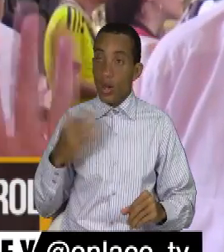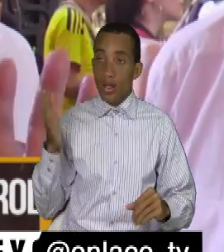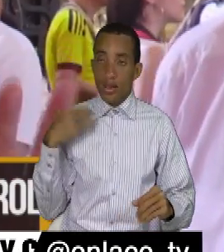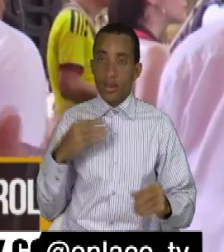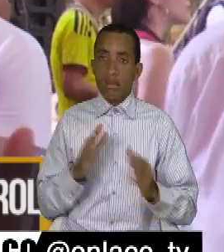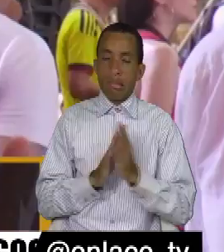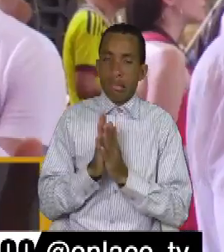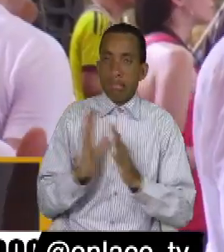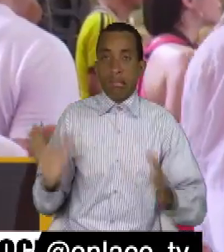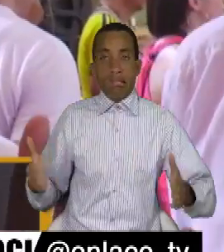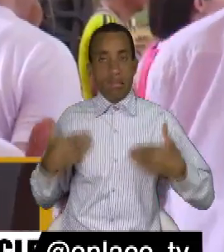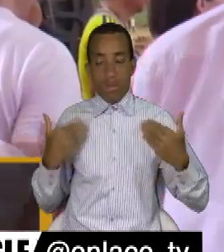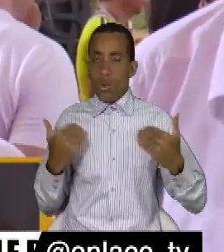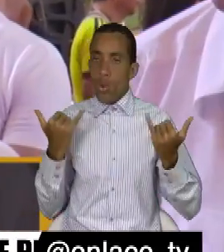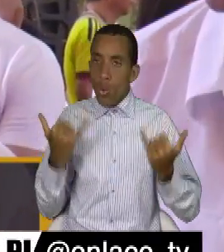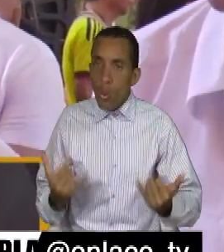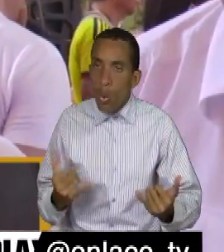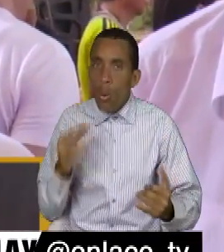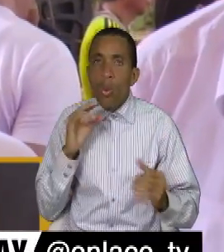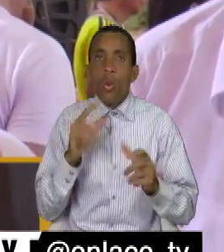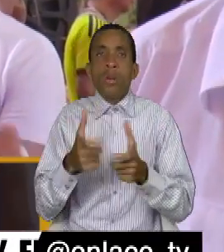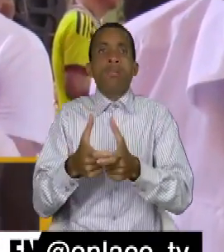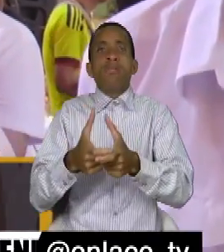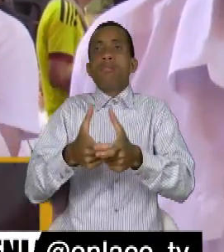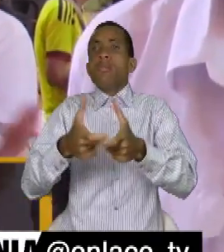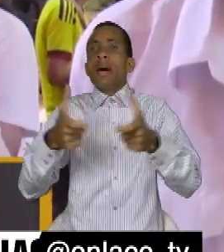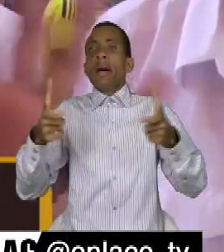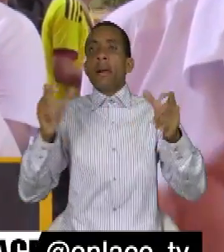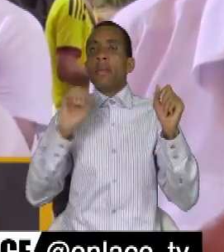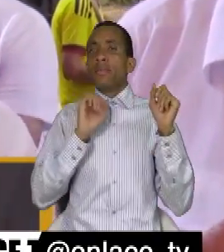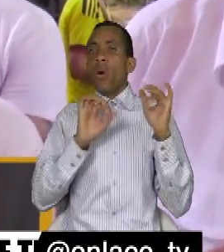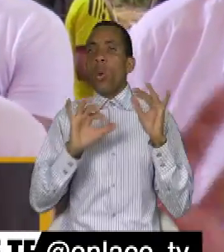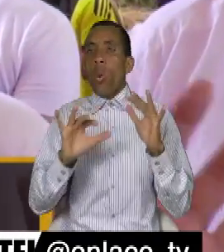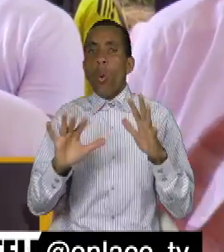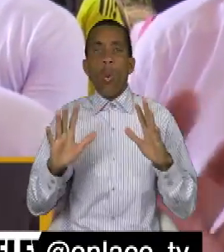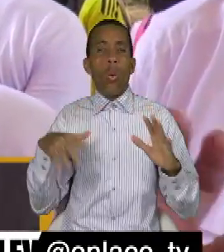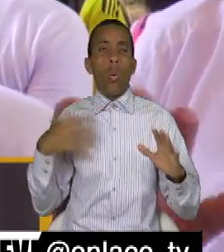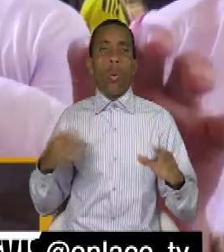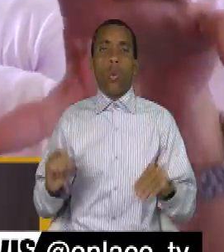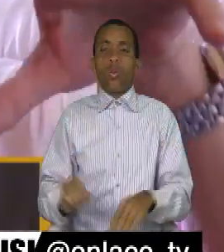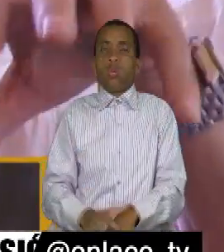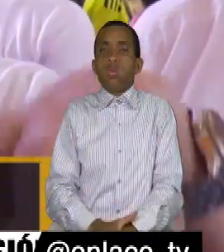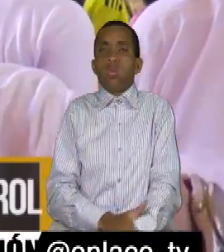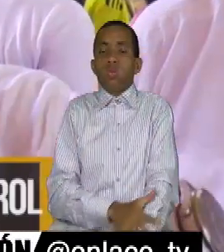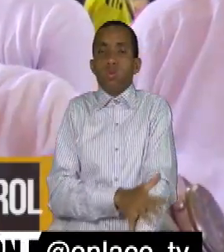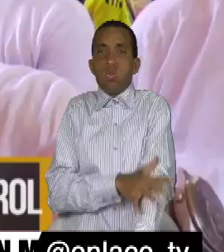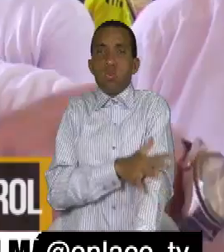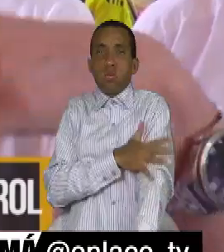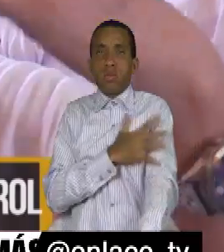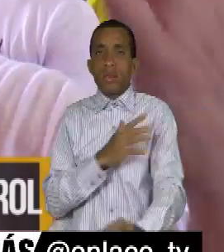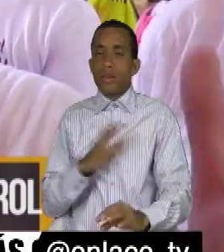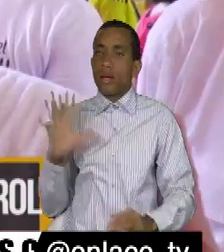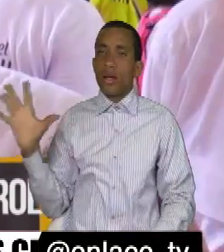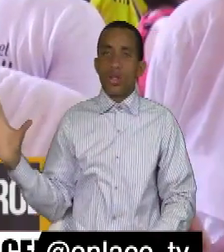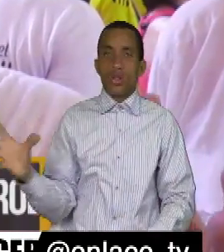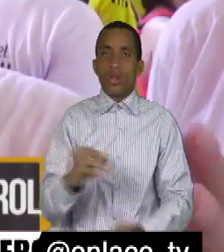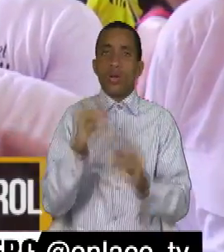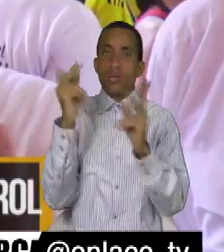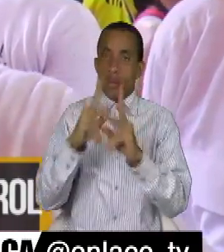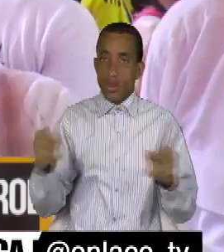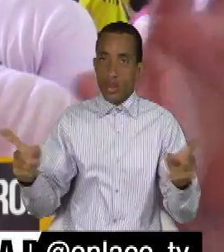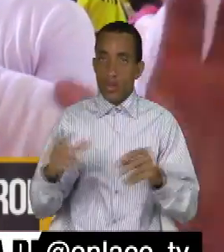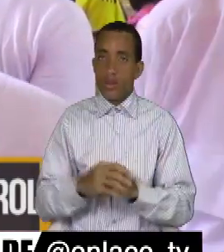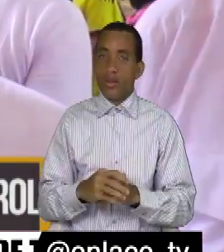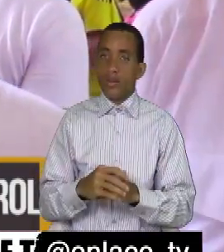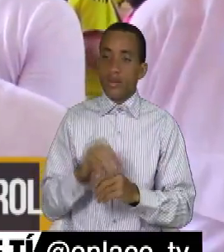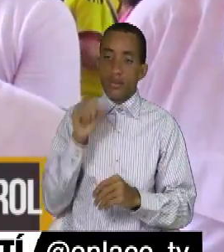esto superó todos mis cálculos. Yo estoy realmente emocionado, como creo estamos todos, la gente de Barranca y los colombianos,